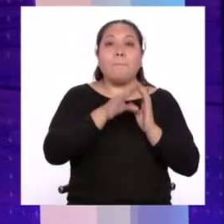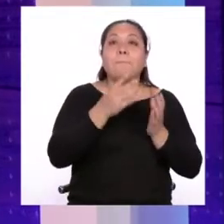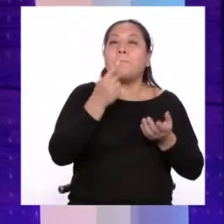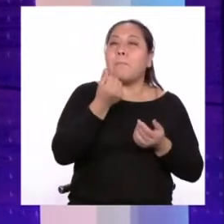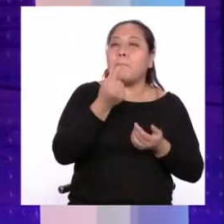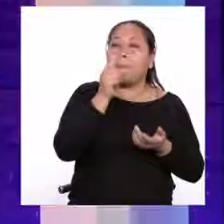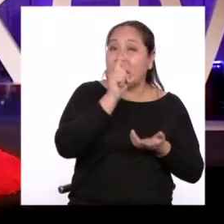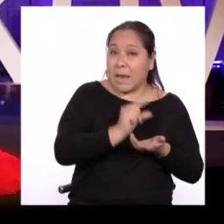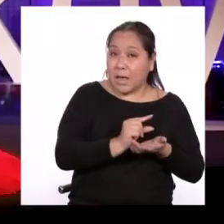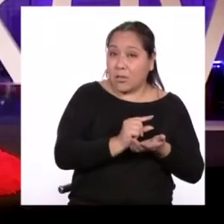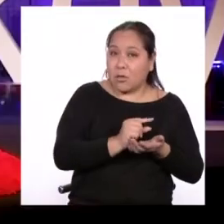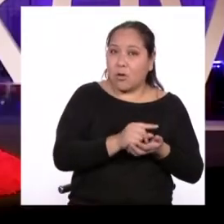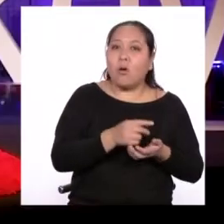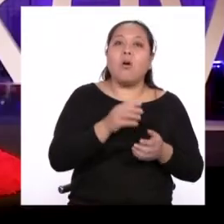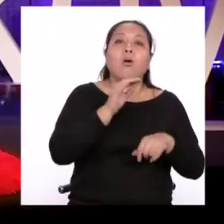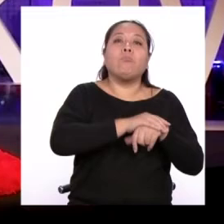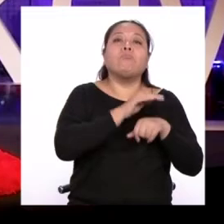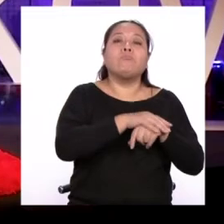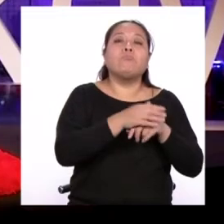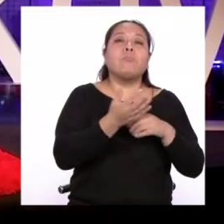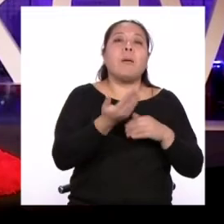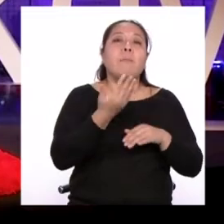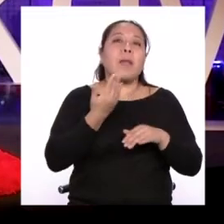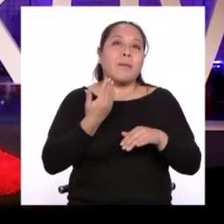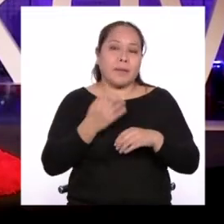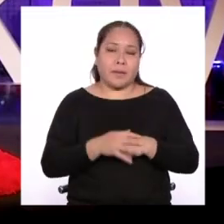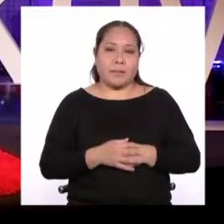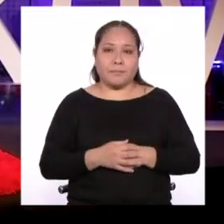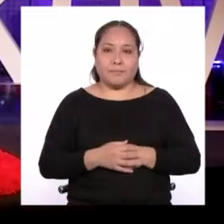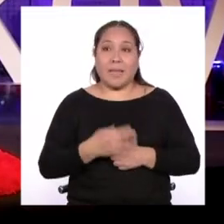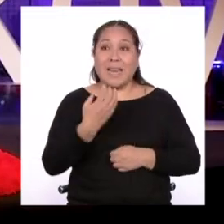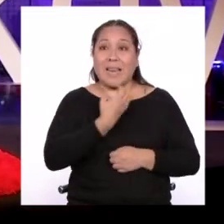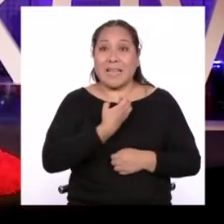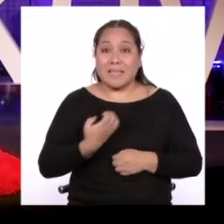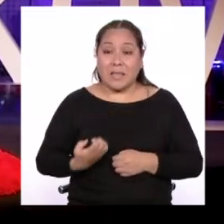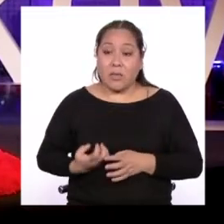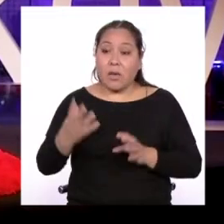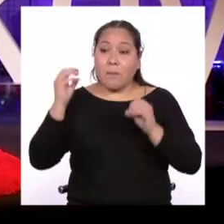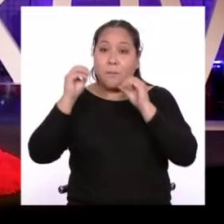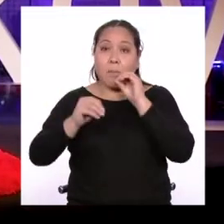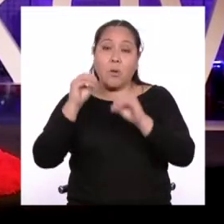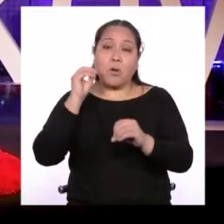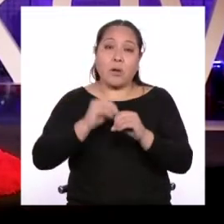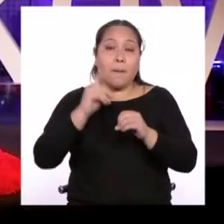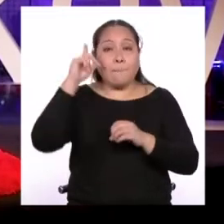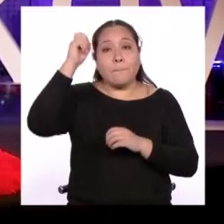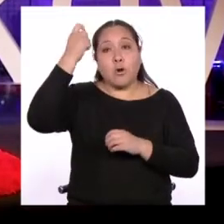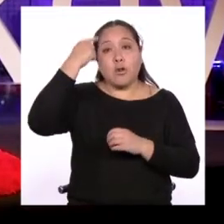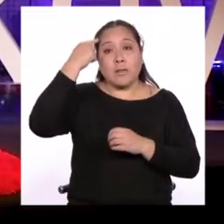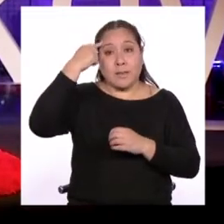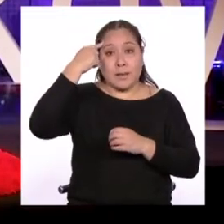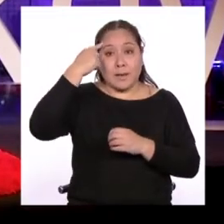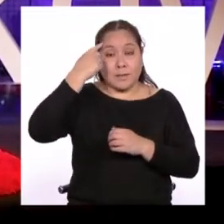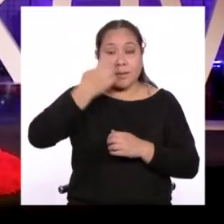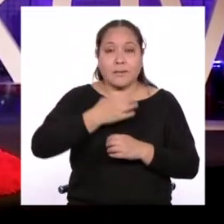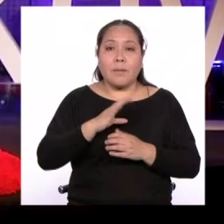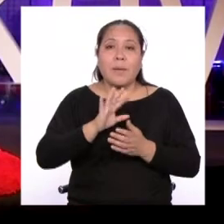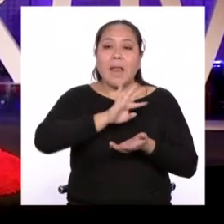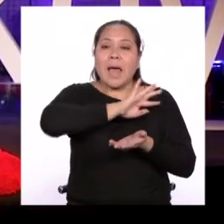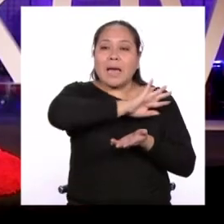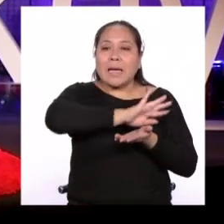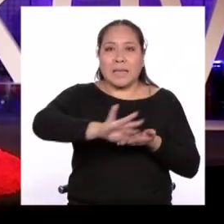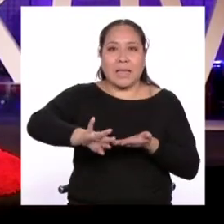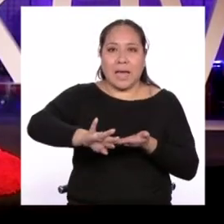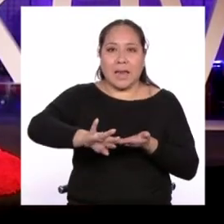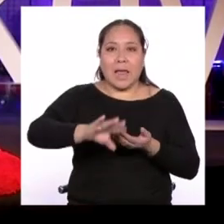tenemos. El Estado viene ejecutando políticas públicas para erradicar la anemia. Una de las